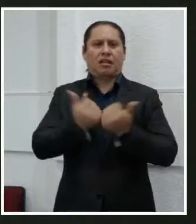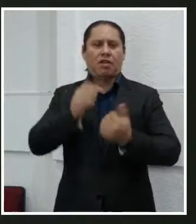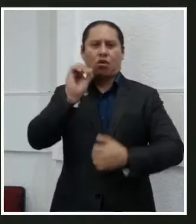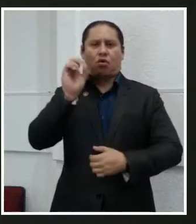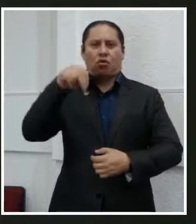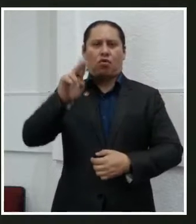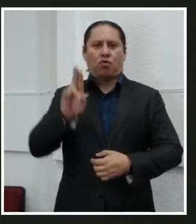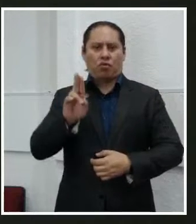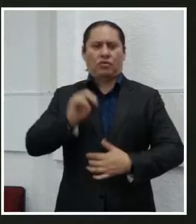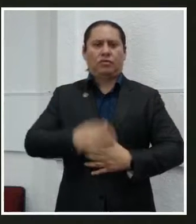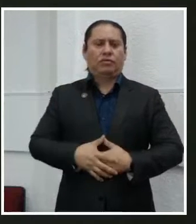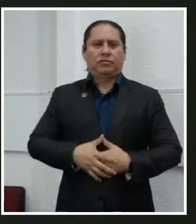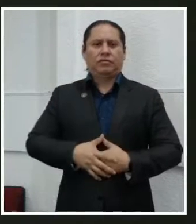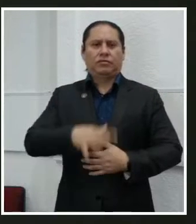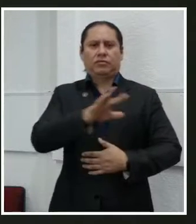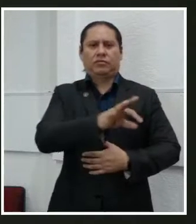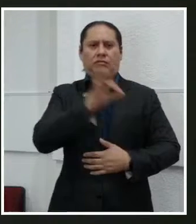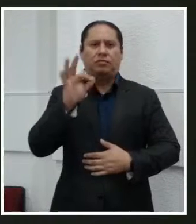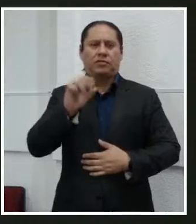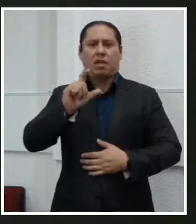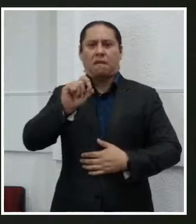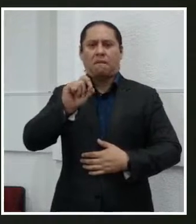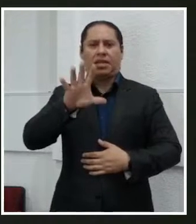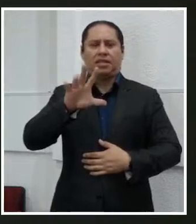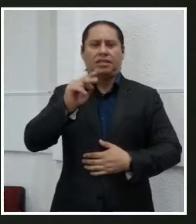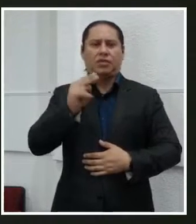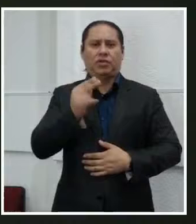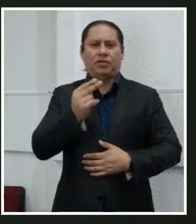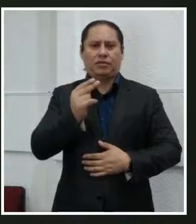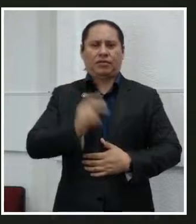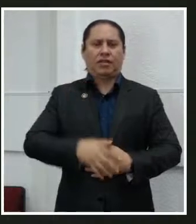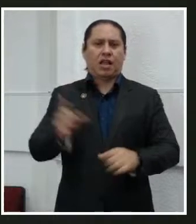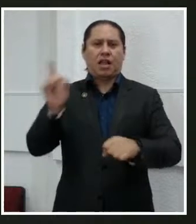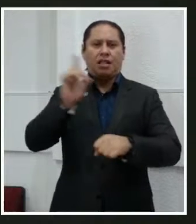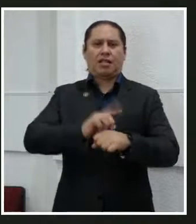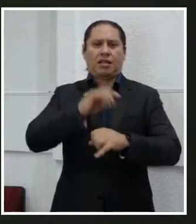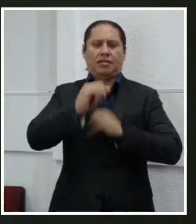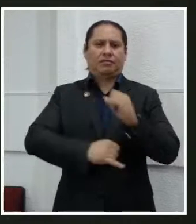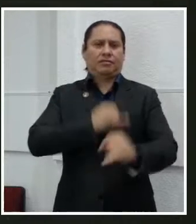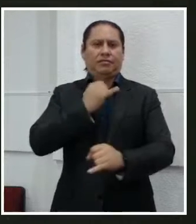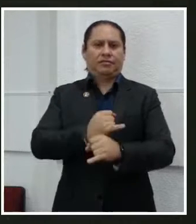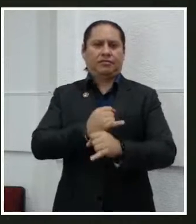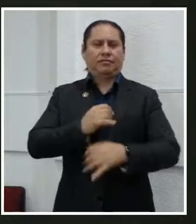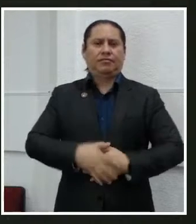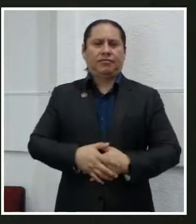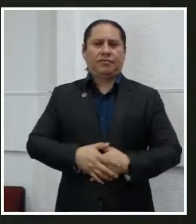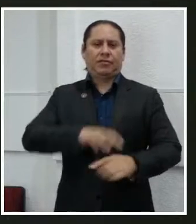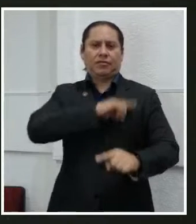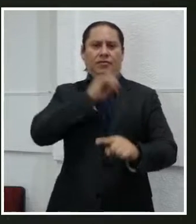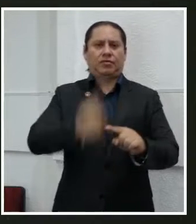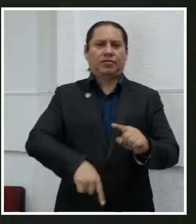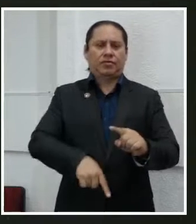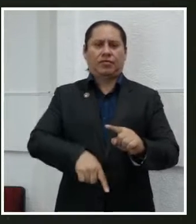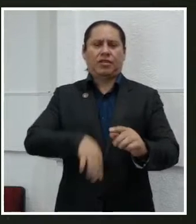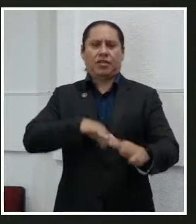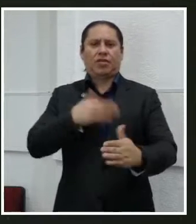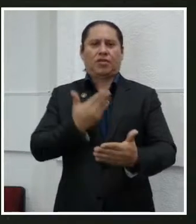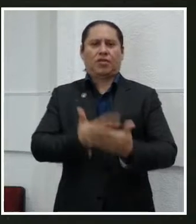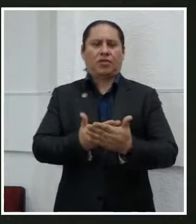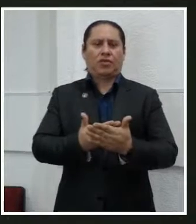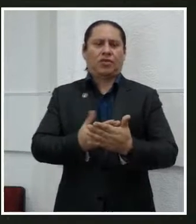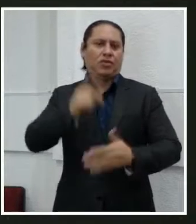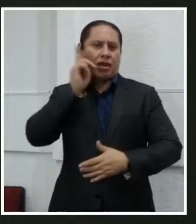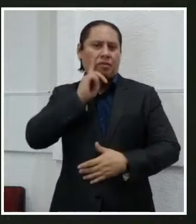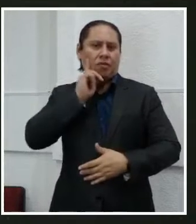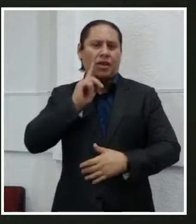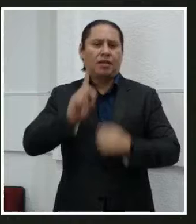Naciones Unidas designó el 25 de noviembre como el Día Internacional de la Eliminación de la Violencia contra